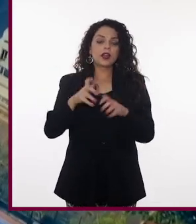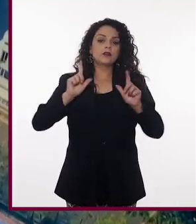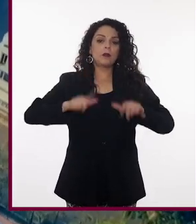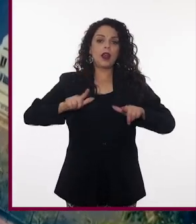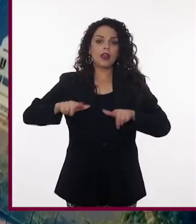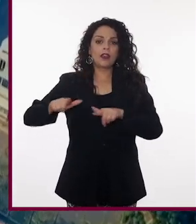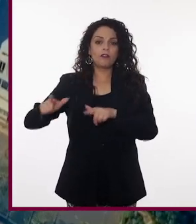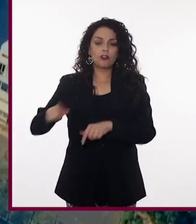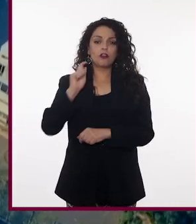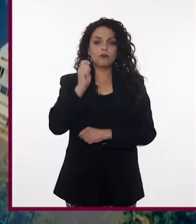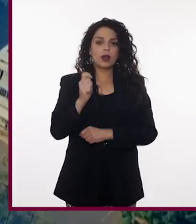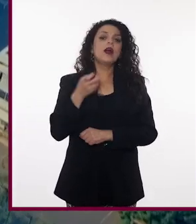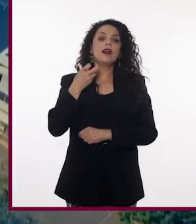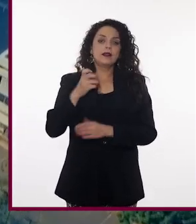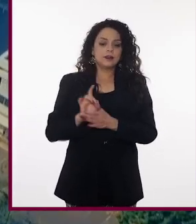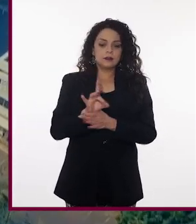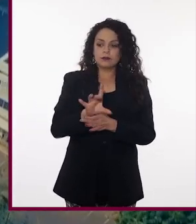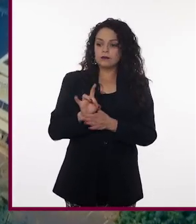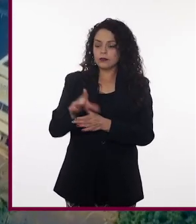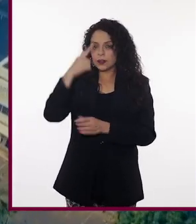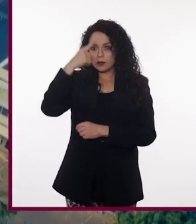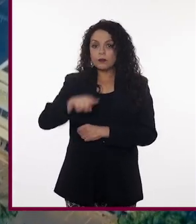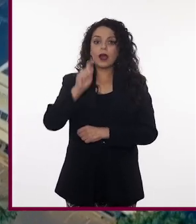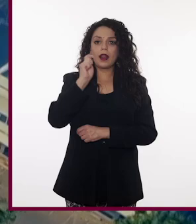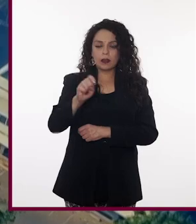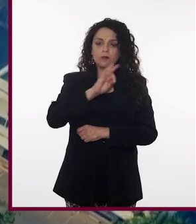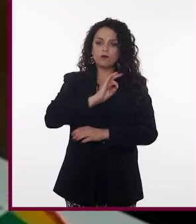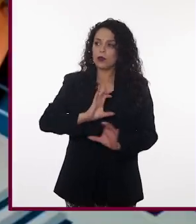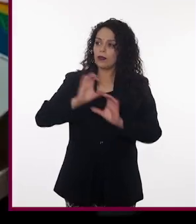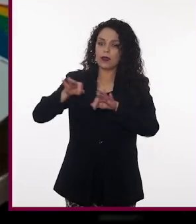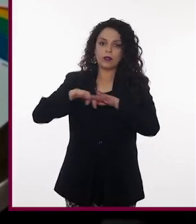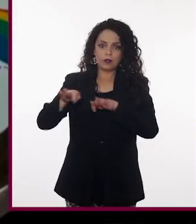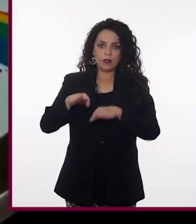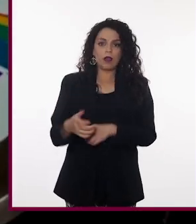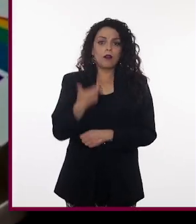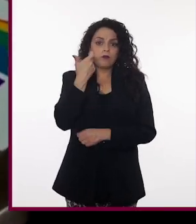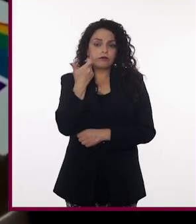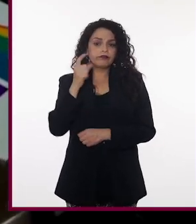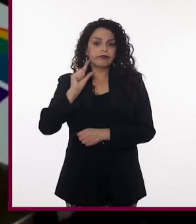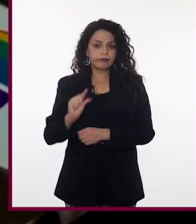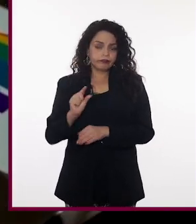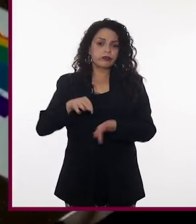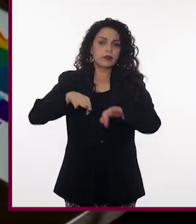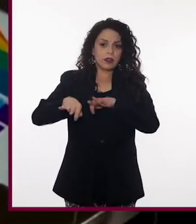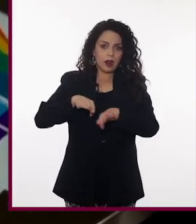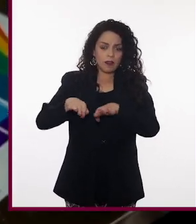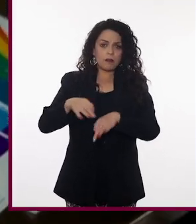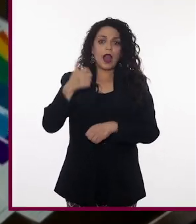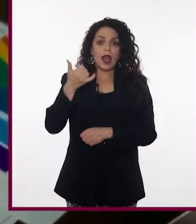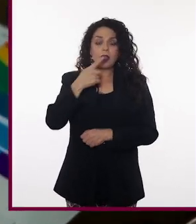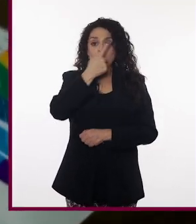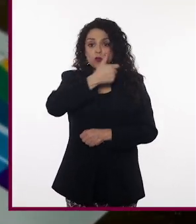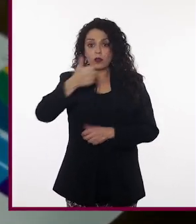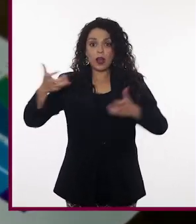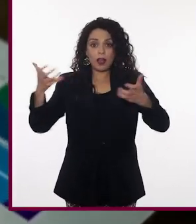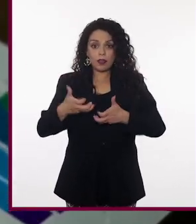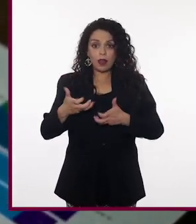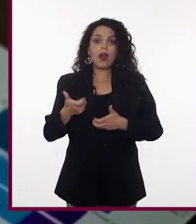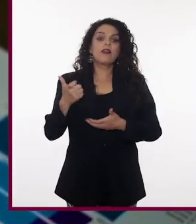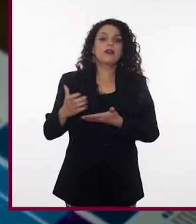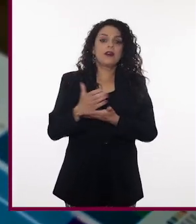que canalizan la oferta y la demanda. Trabajan con costos bajos y obtienen un porcentaje por cada transacción que